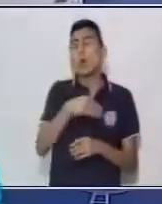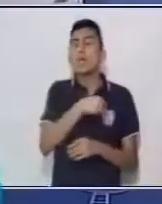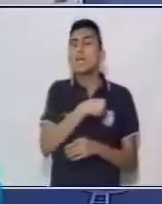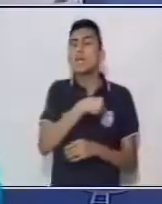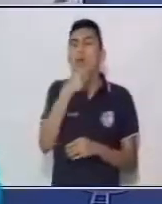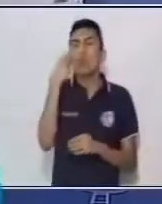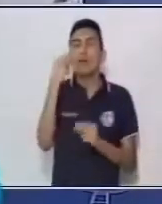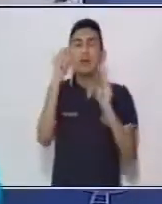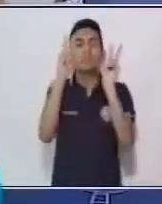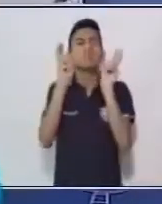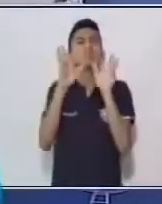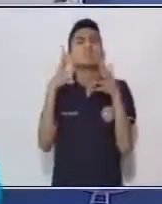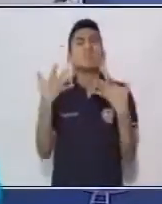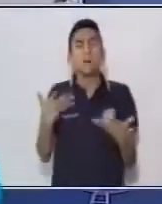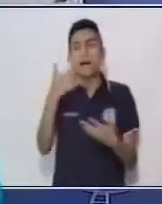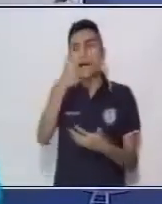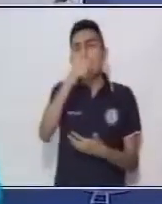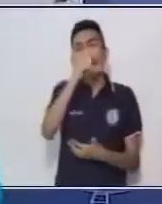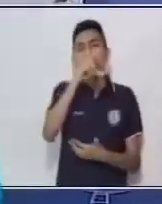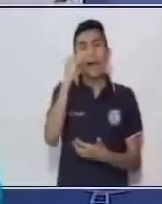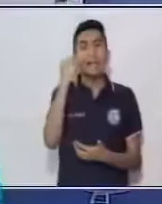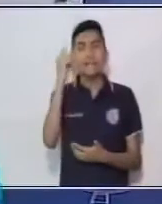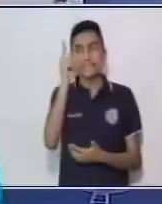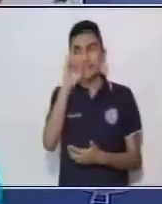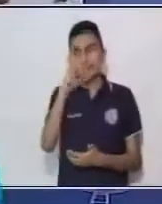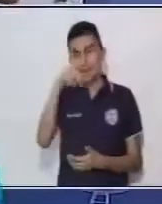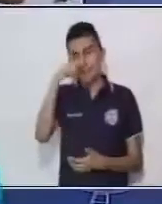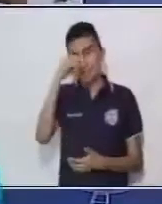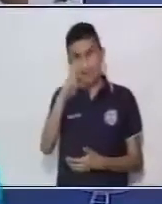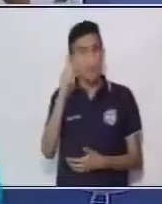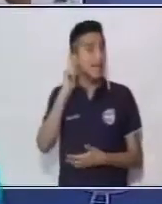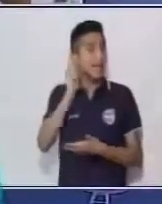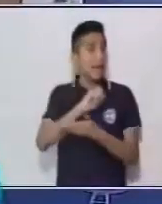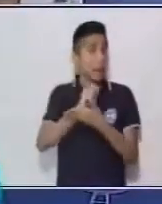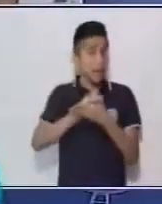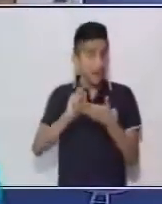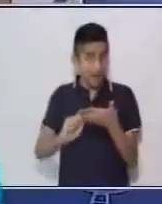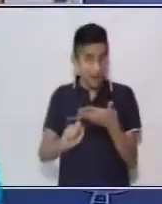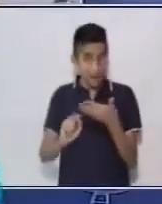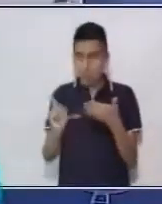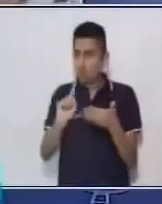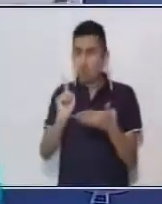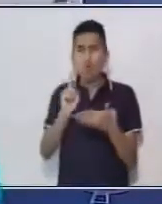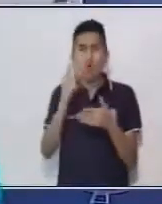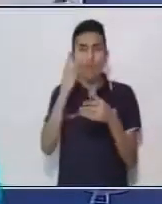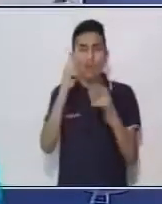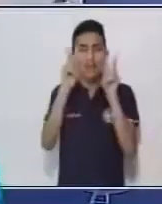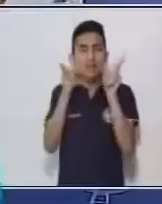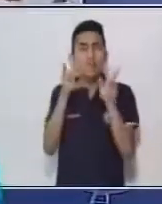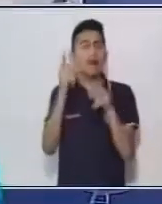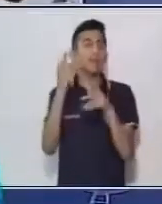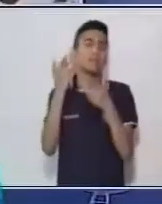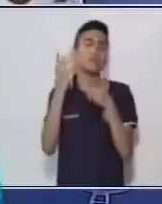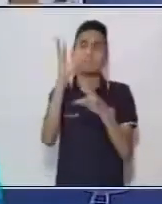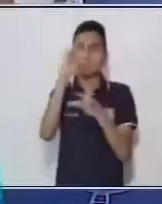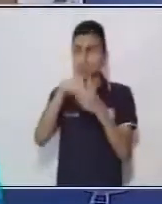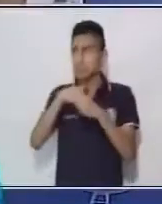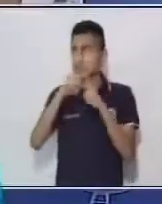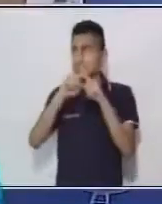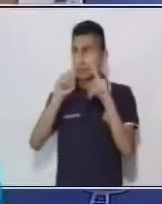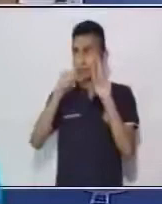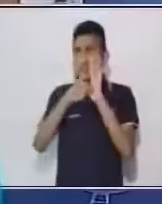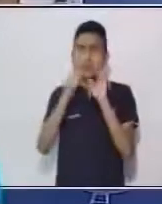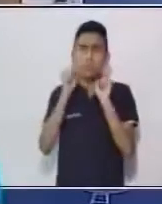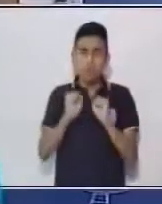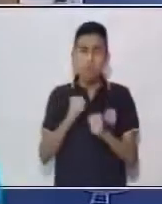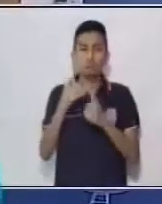gramaticales del verbo. No vamos a ver acerca de la conjugación, ya que eso es un tema amplio y lo